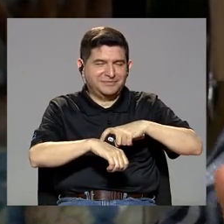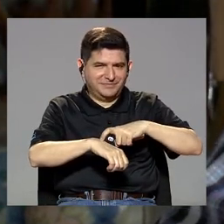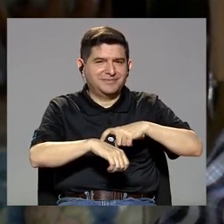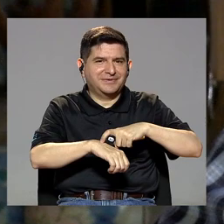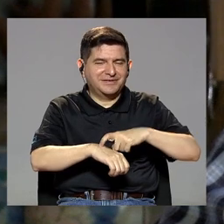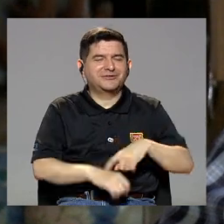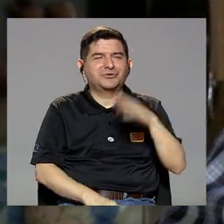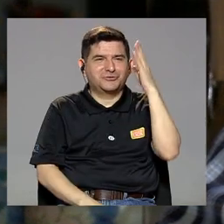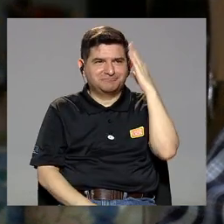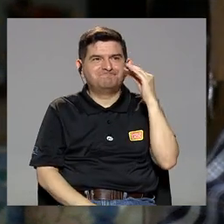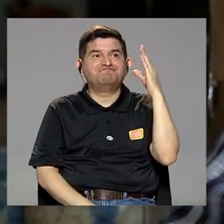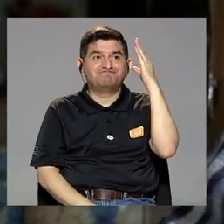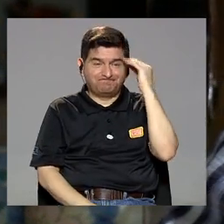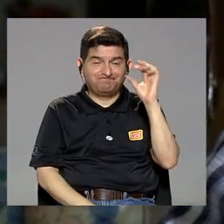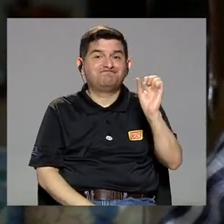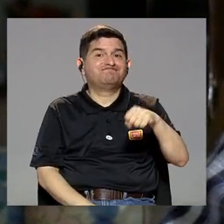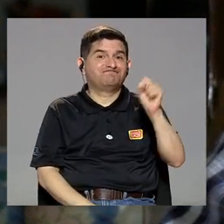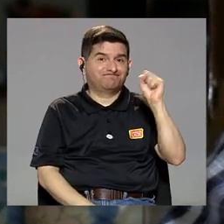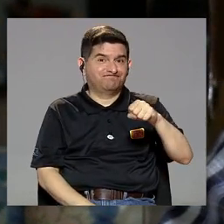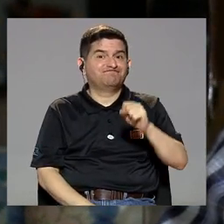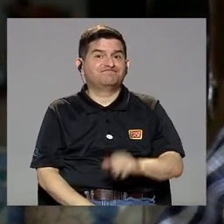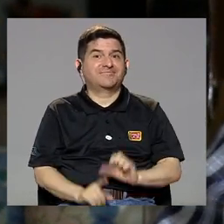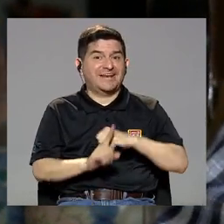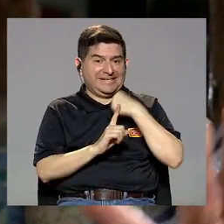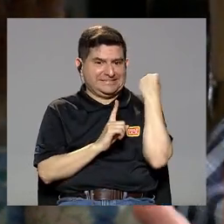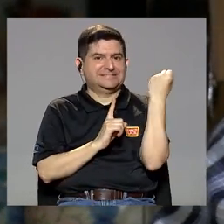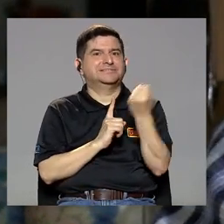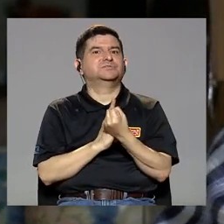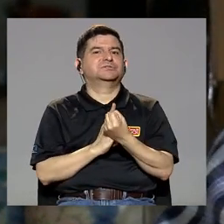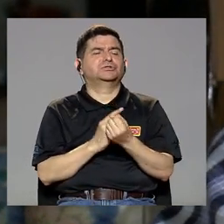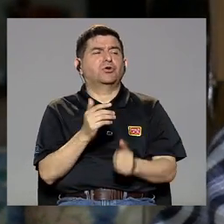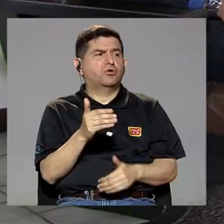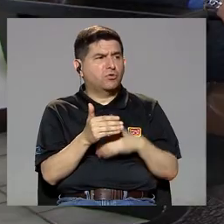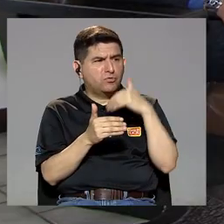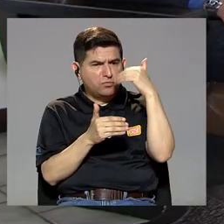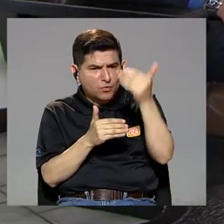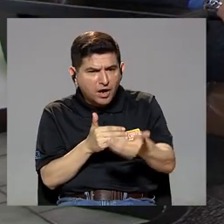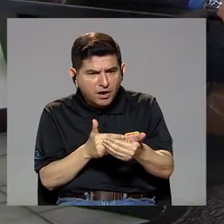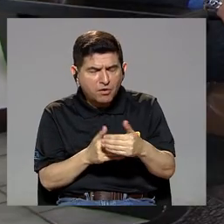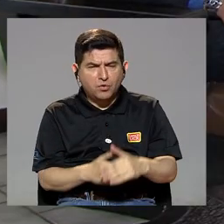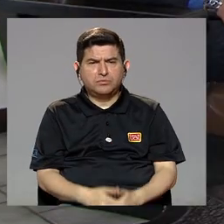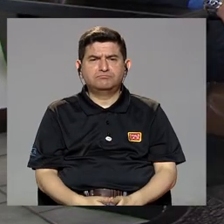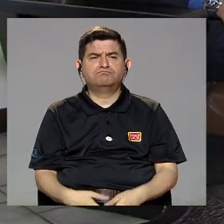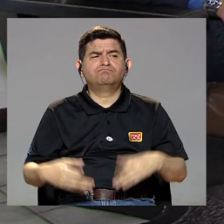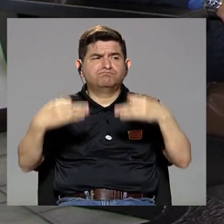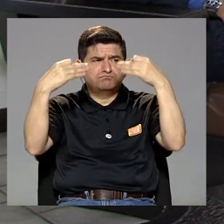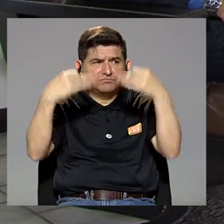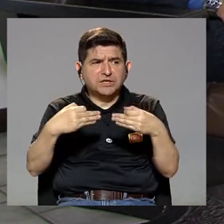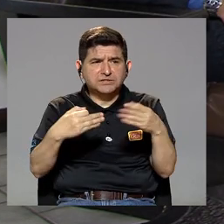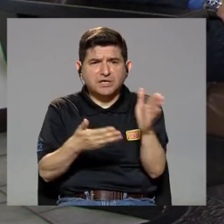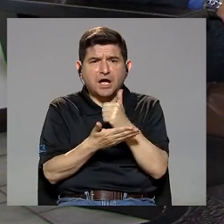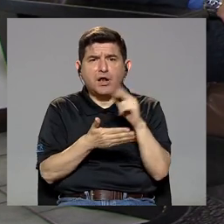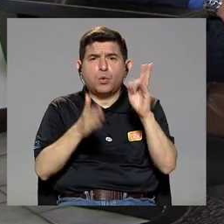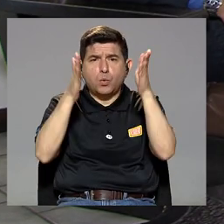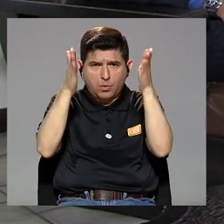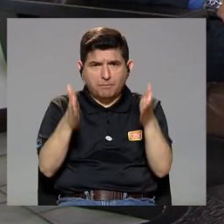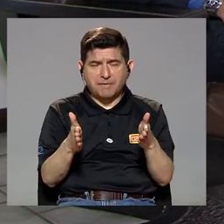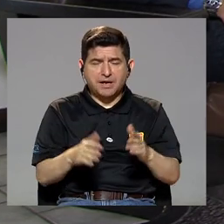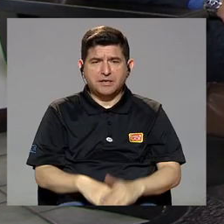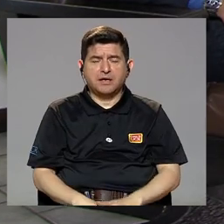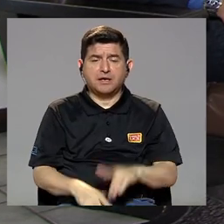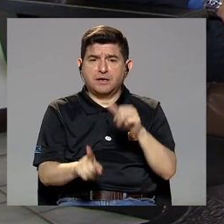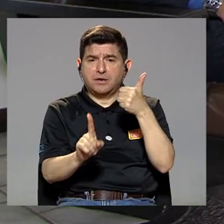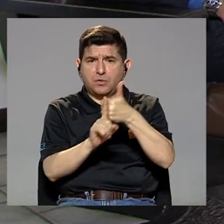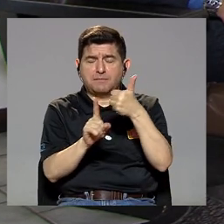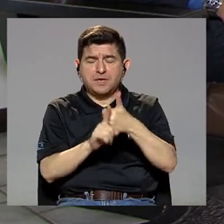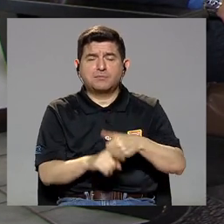anecdótico por lo que el asunto luego decidieron algunos compañeros y el mismo